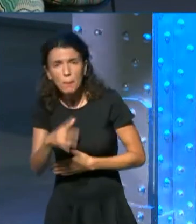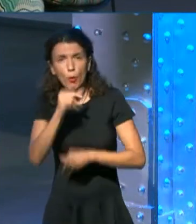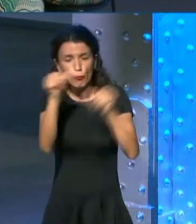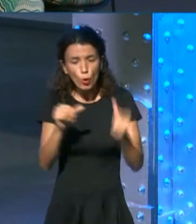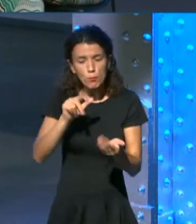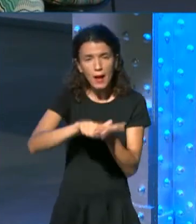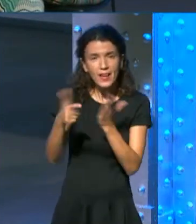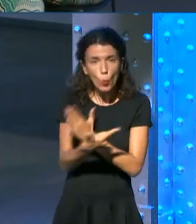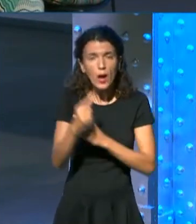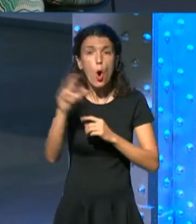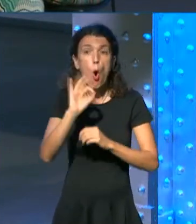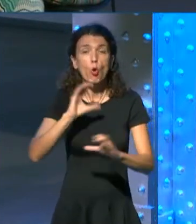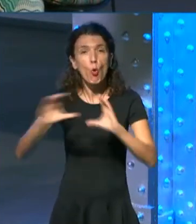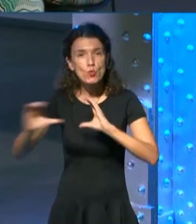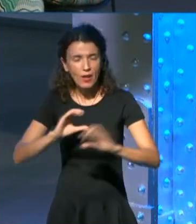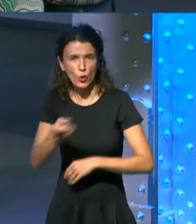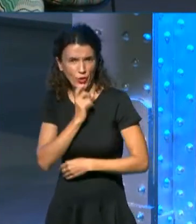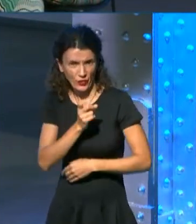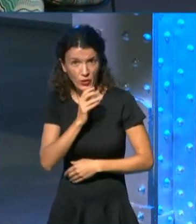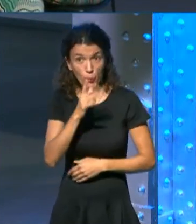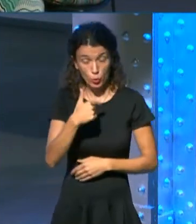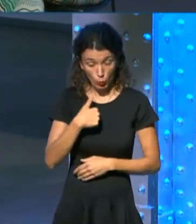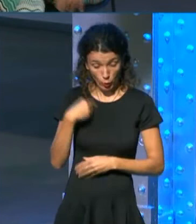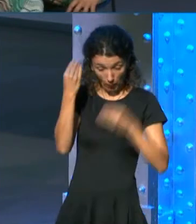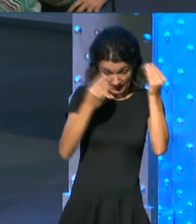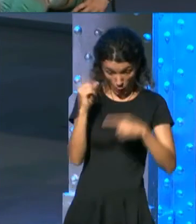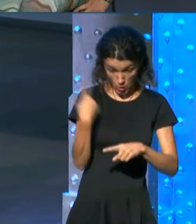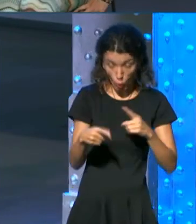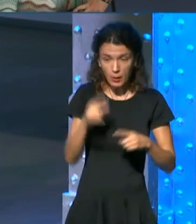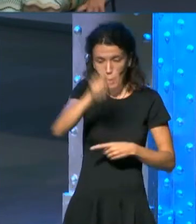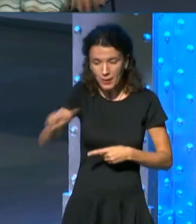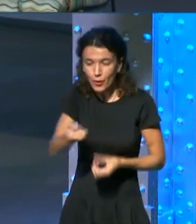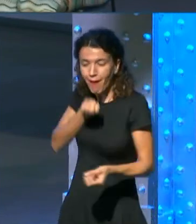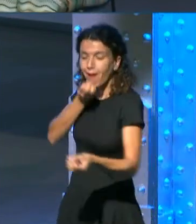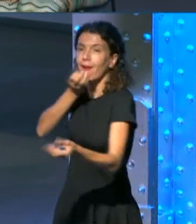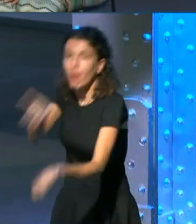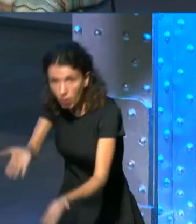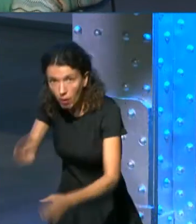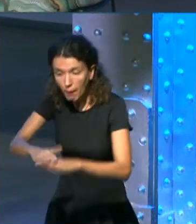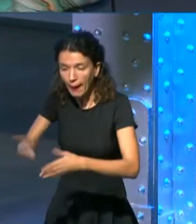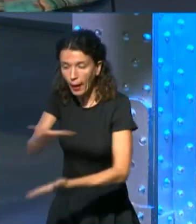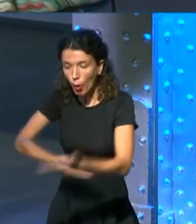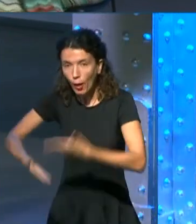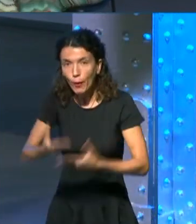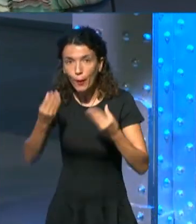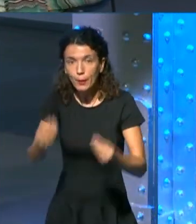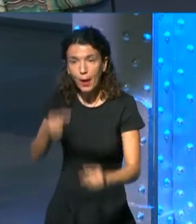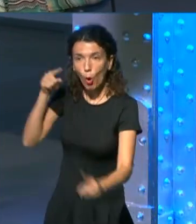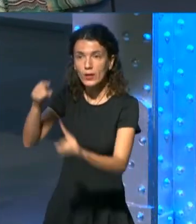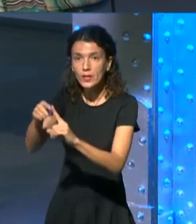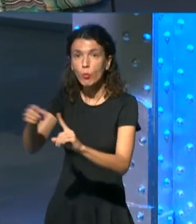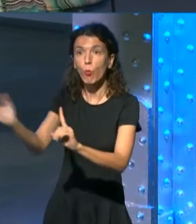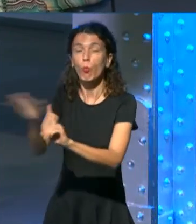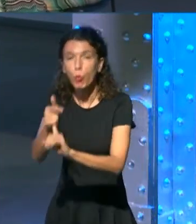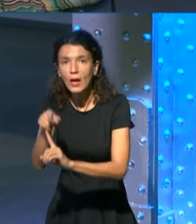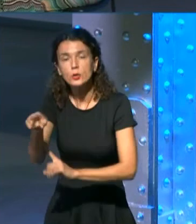la comunicación es lo difícil, porque yo puedo pensar una cosa y transmitir eso a las personas para colaborar o para llegar a una meta. Yo creo que es la